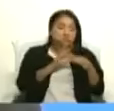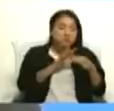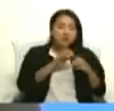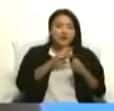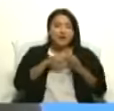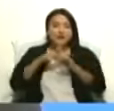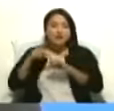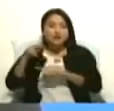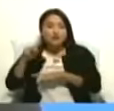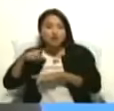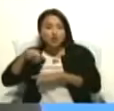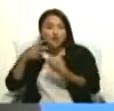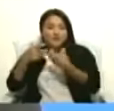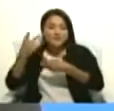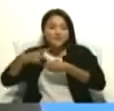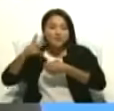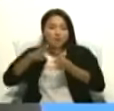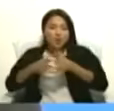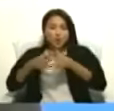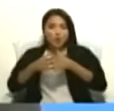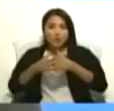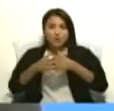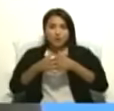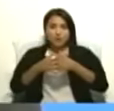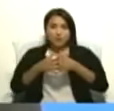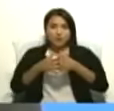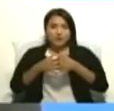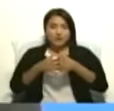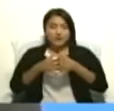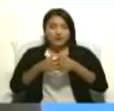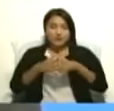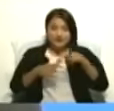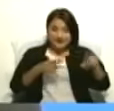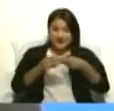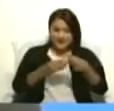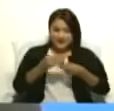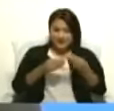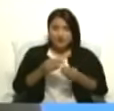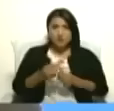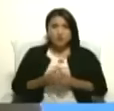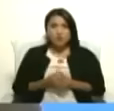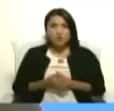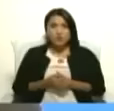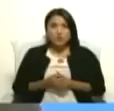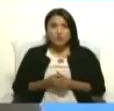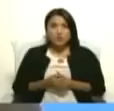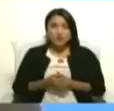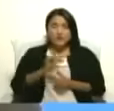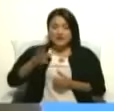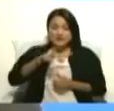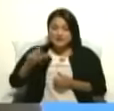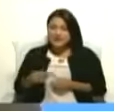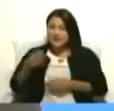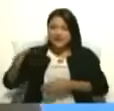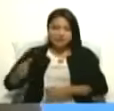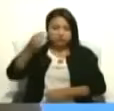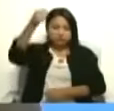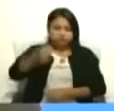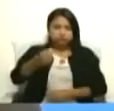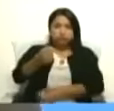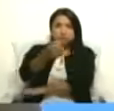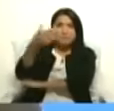que se atrevió que se atrevió a intentar isar una bandera de gyar en territorio